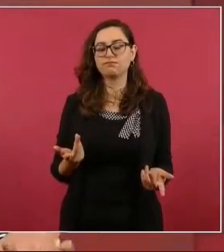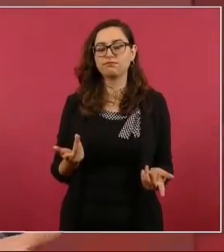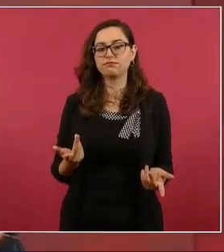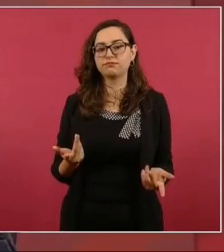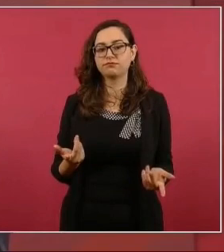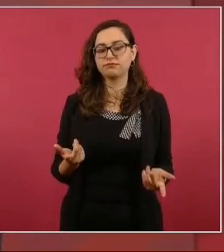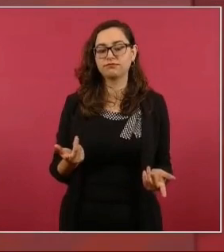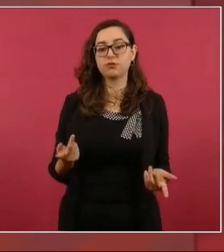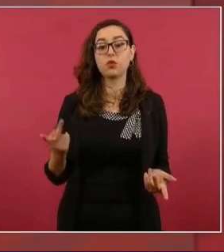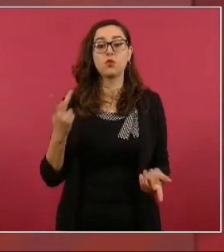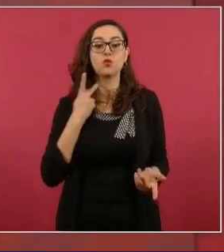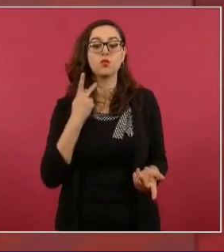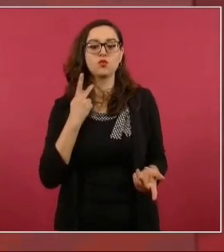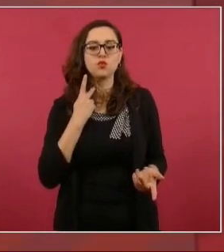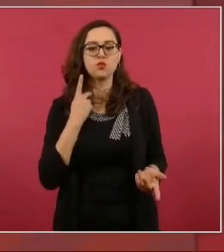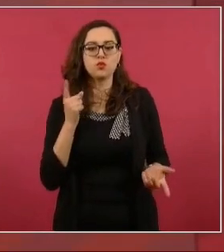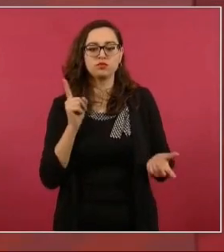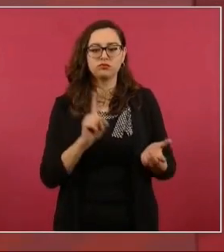valorar